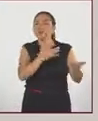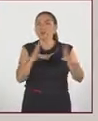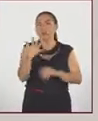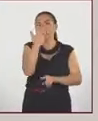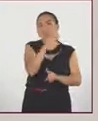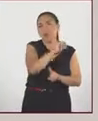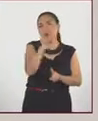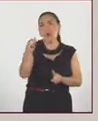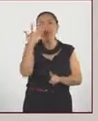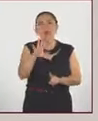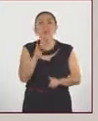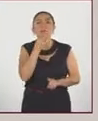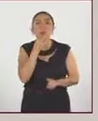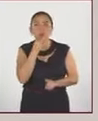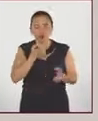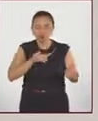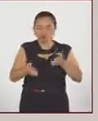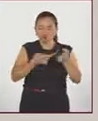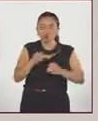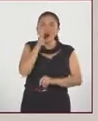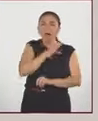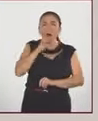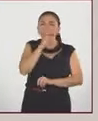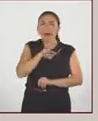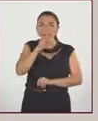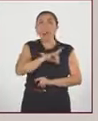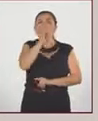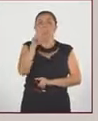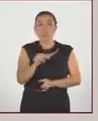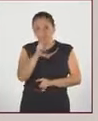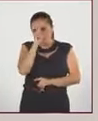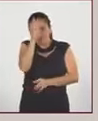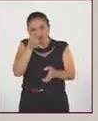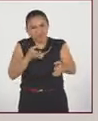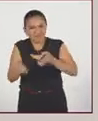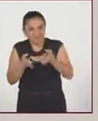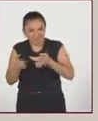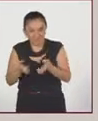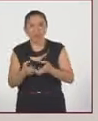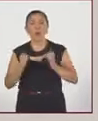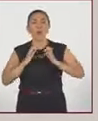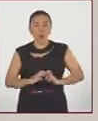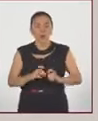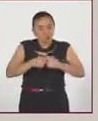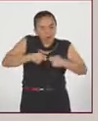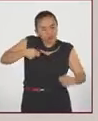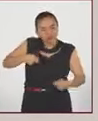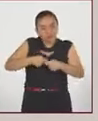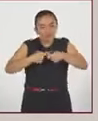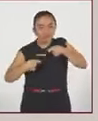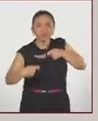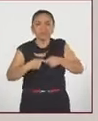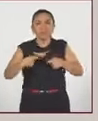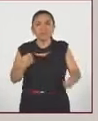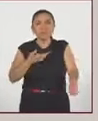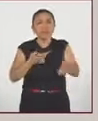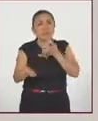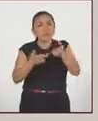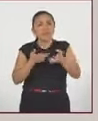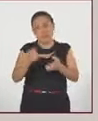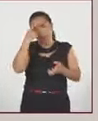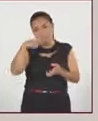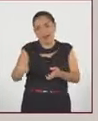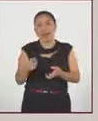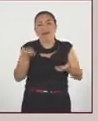minutos previos a la actividad intensa, estirar los músculos y los ligamentos que vamos a utilizar para la actividad que